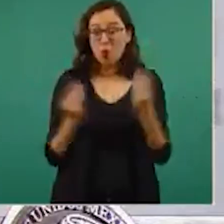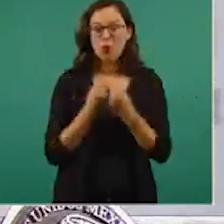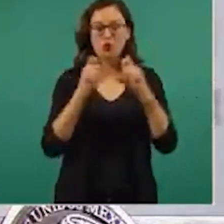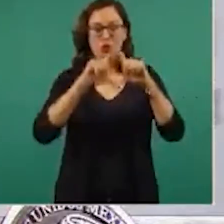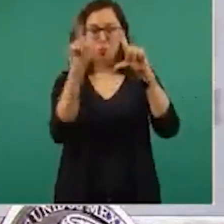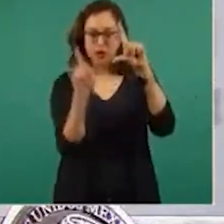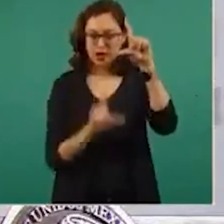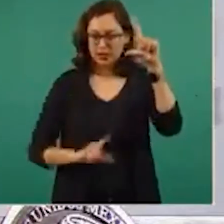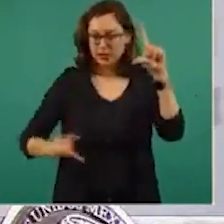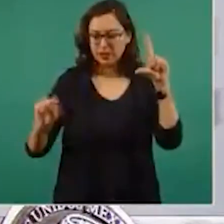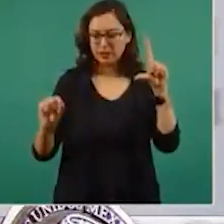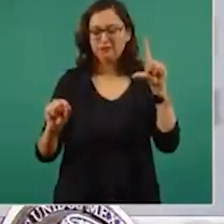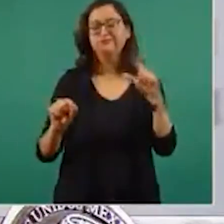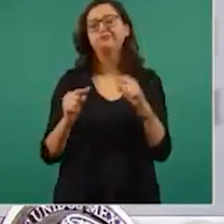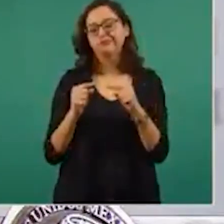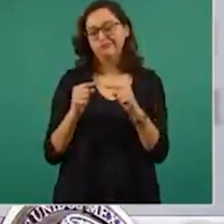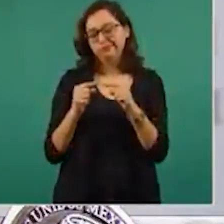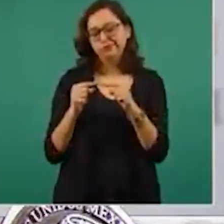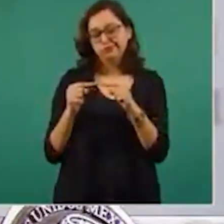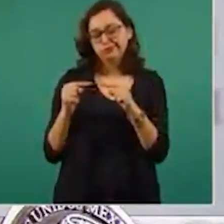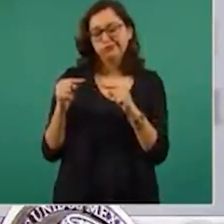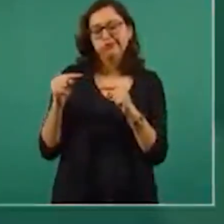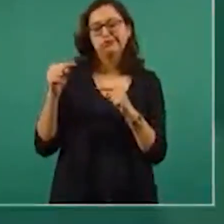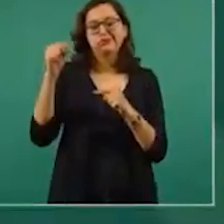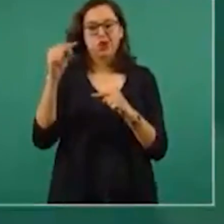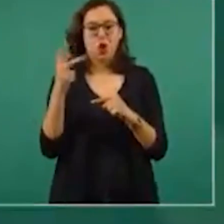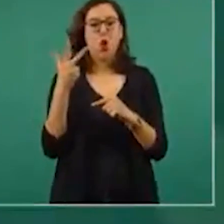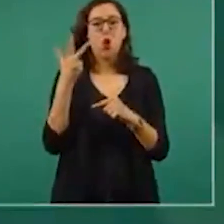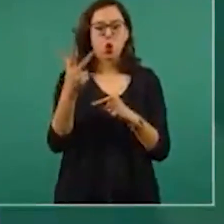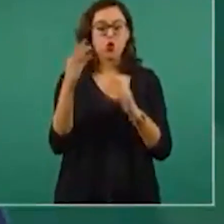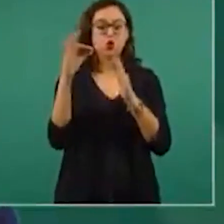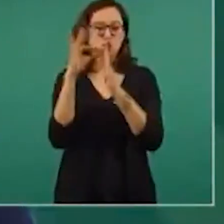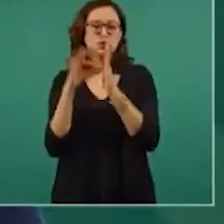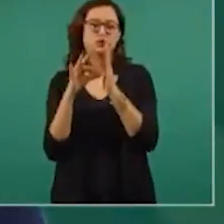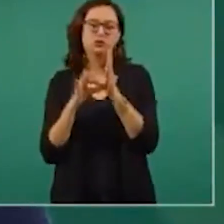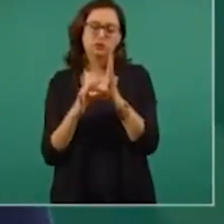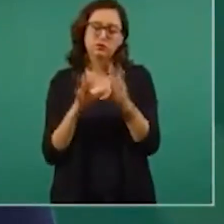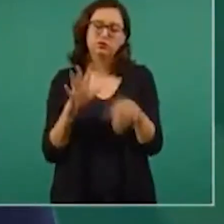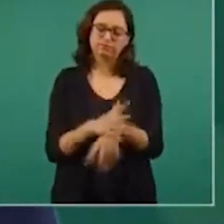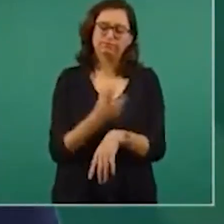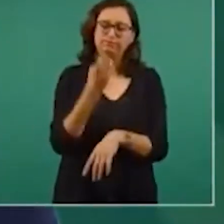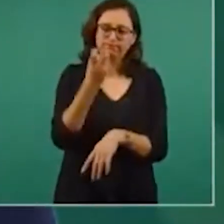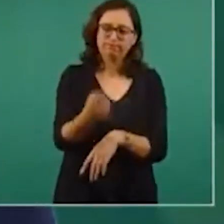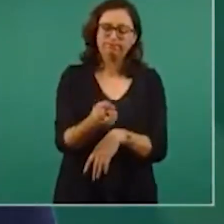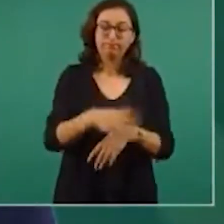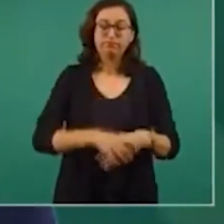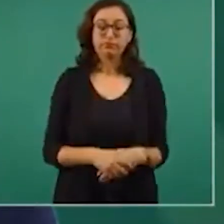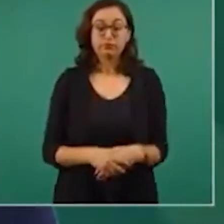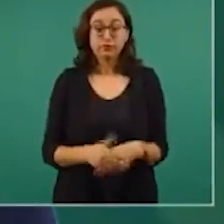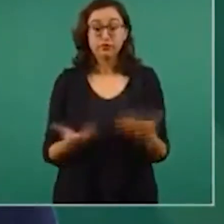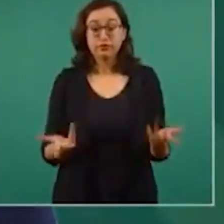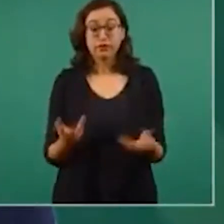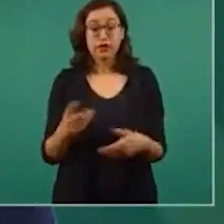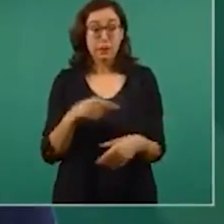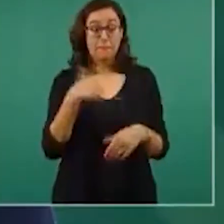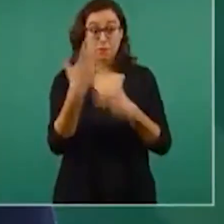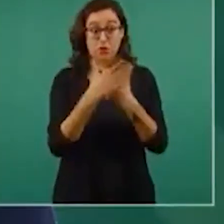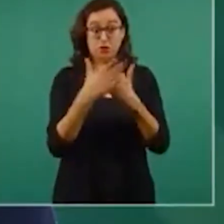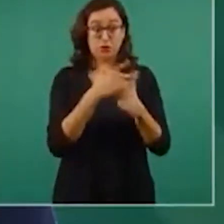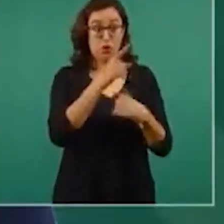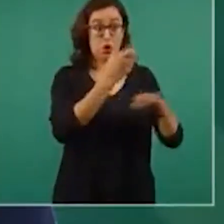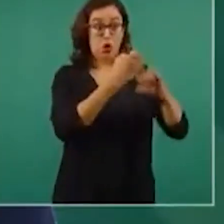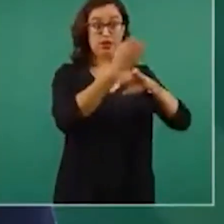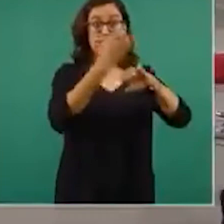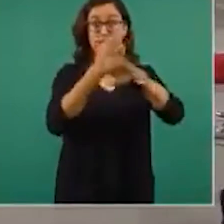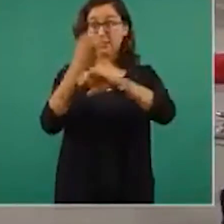y ojalá que en la medida en que estas entidades federativas empiecen a tener una reducción en el número de contagios, también lo tenga el conjunto